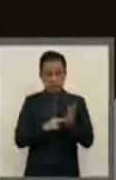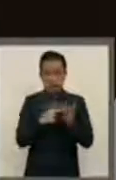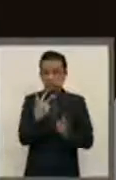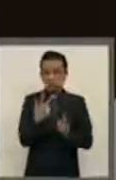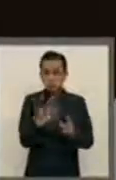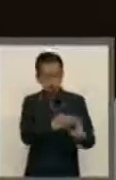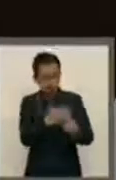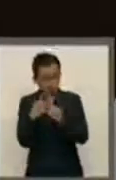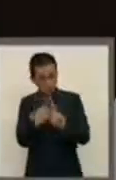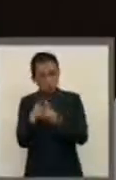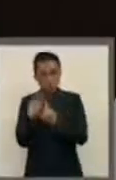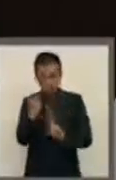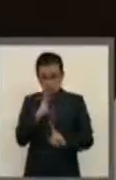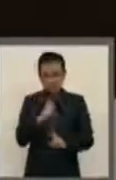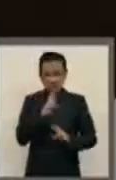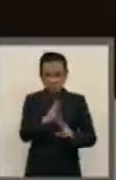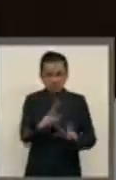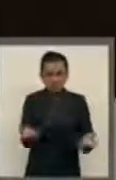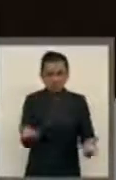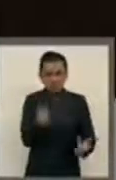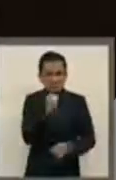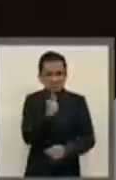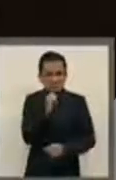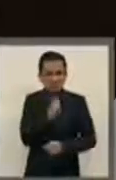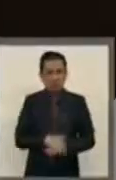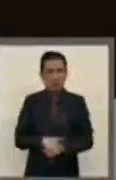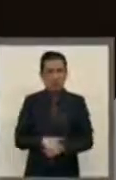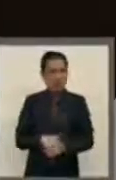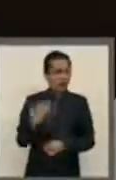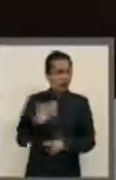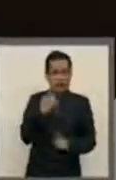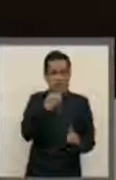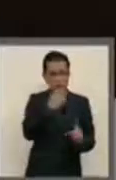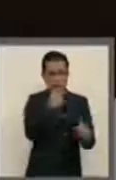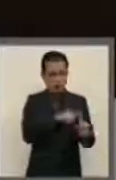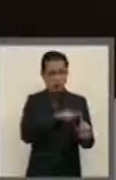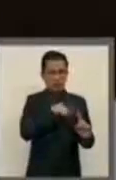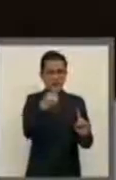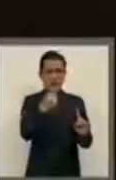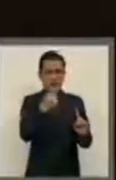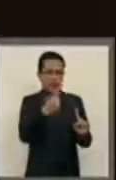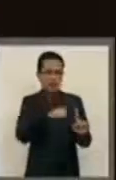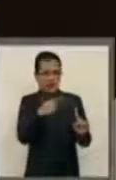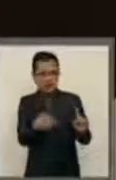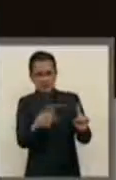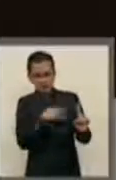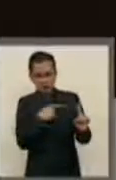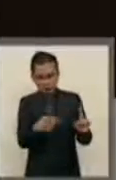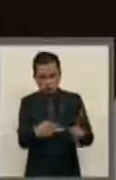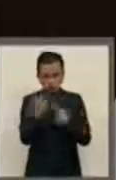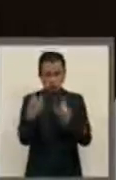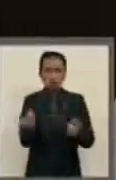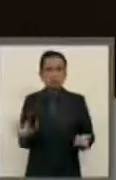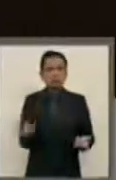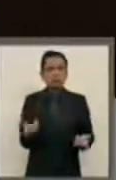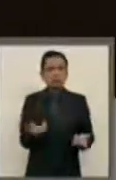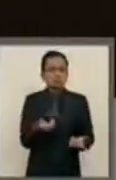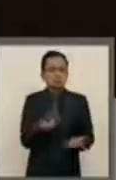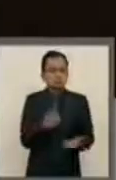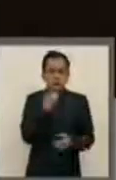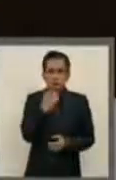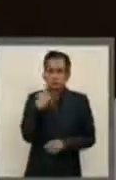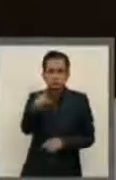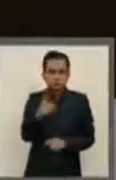resueltos. Recientemente, el padre de una víctima así lo denunció. De 2014 a